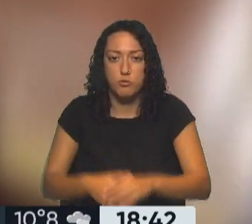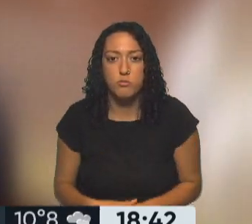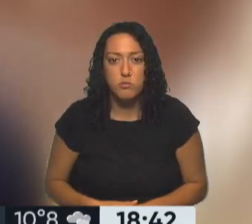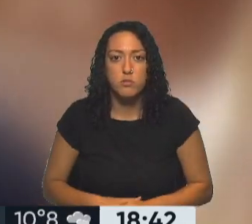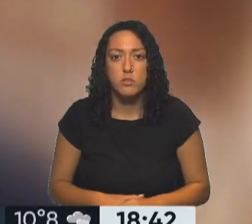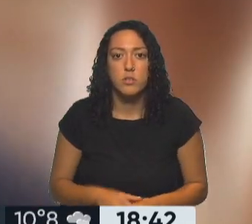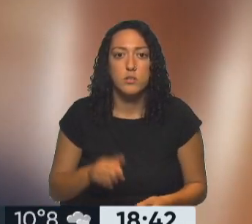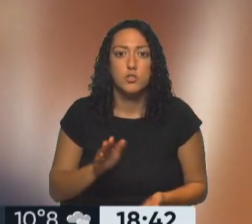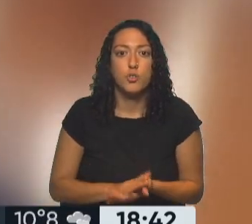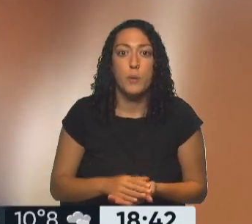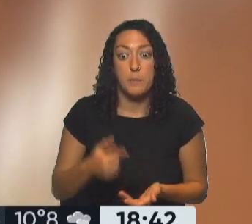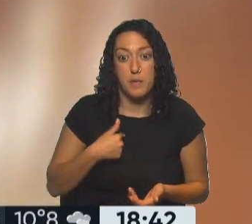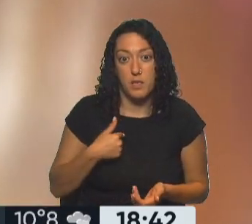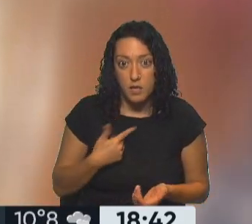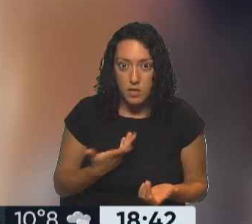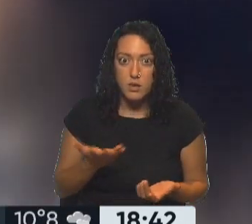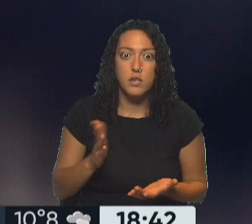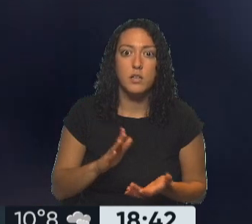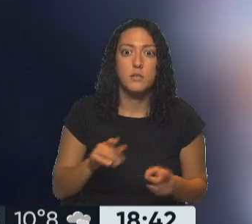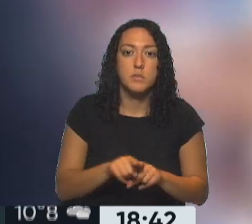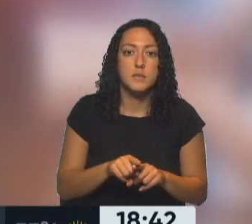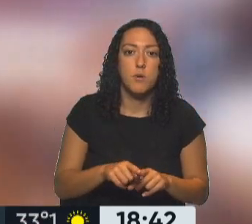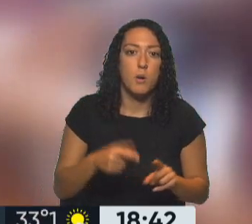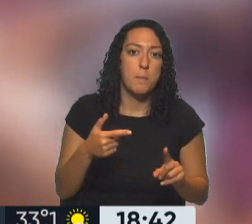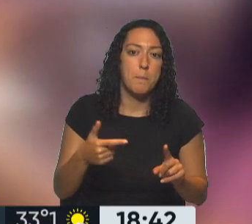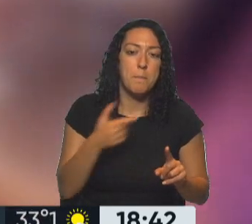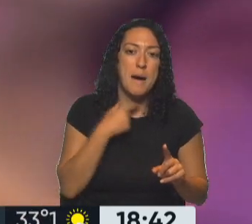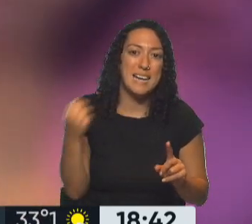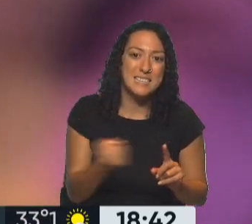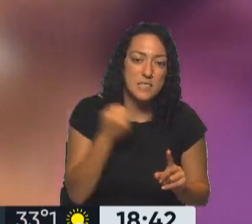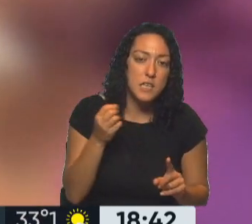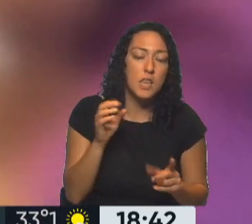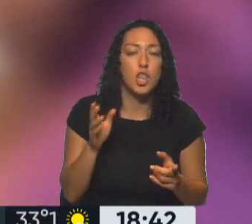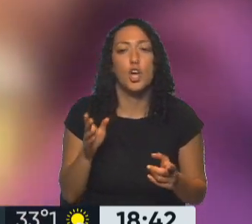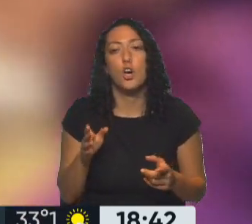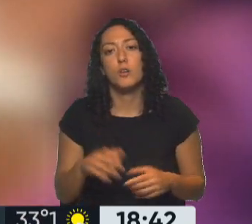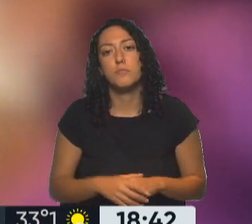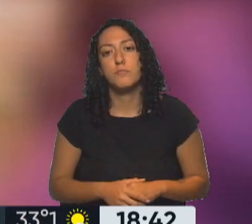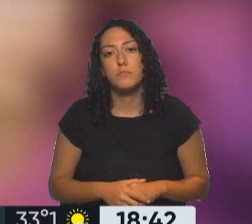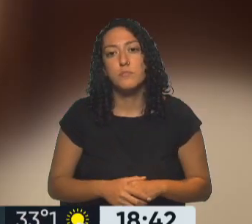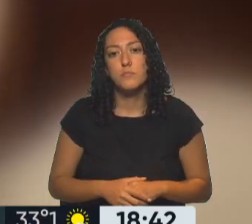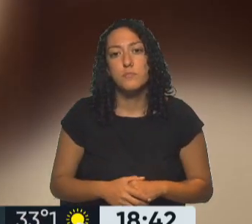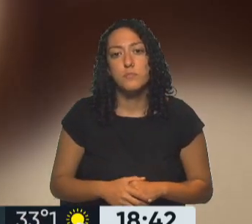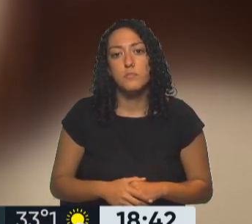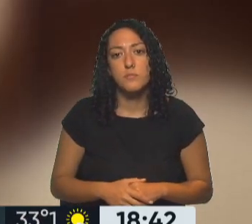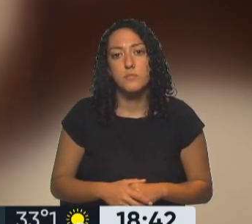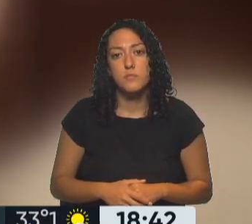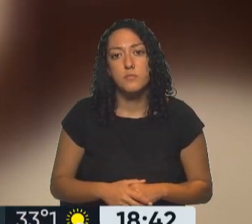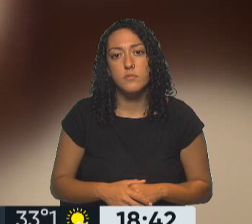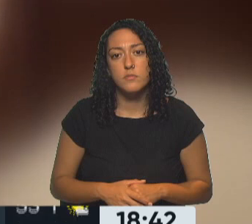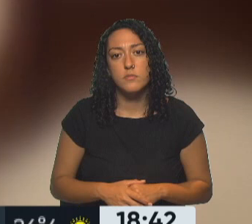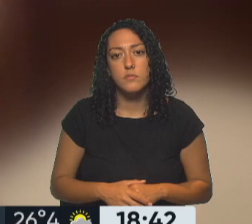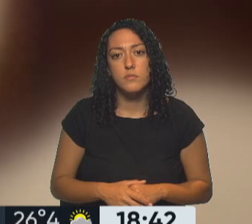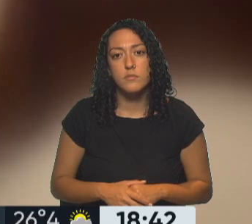y el intento de magnicidio o de asesinato contra mí es difícil